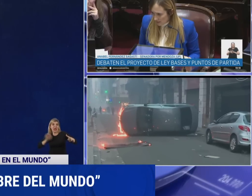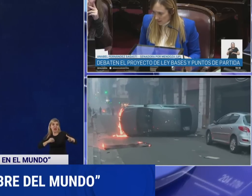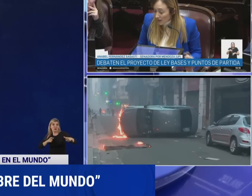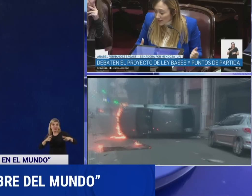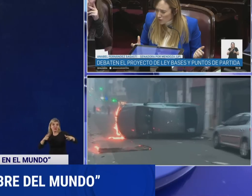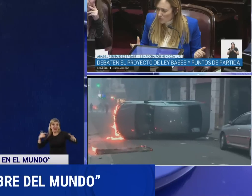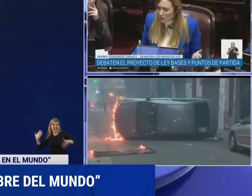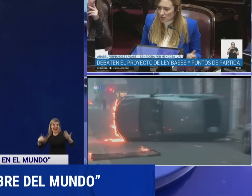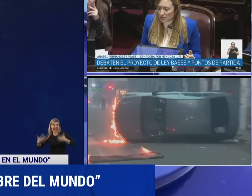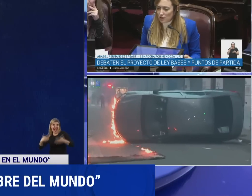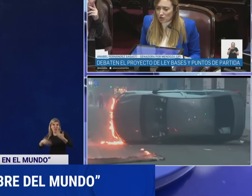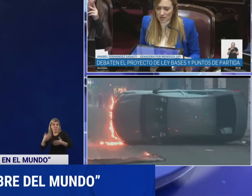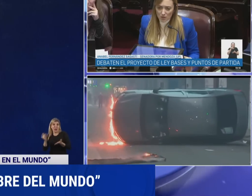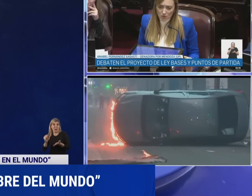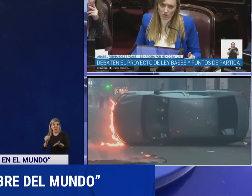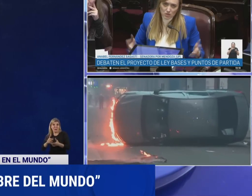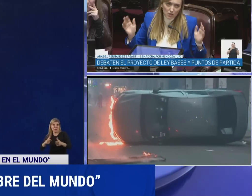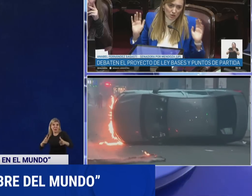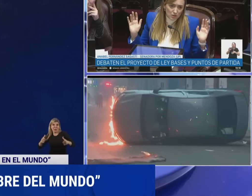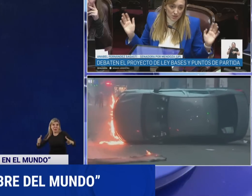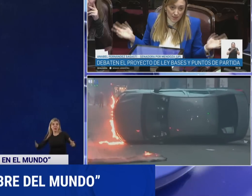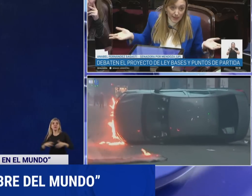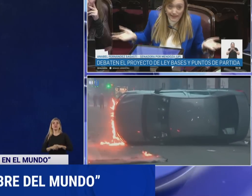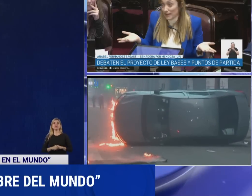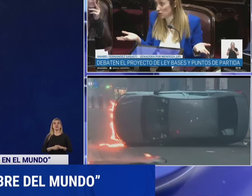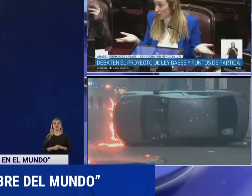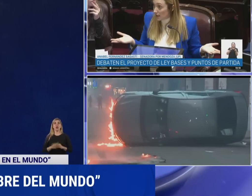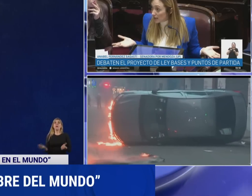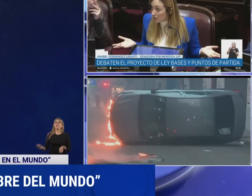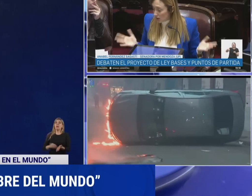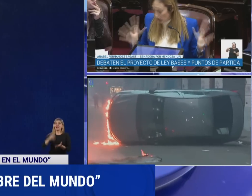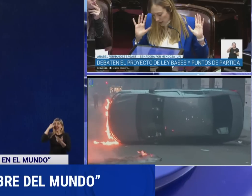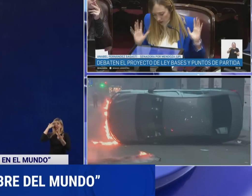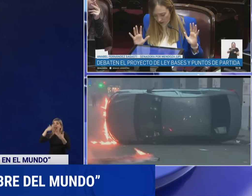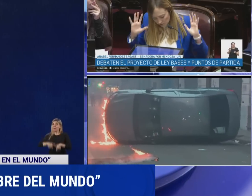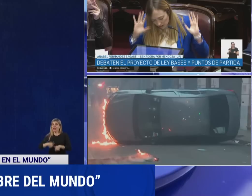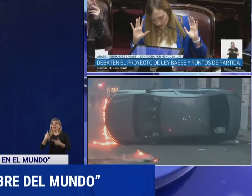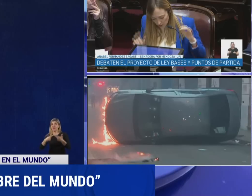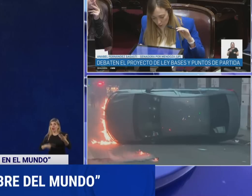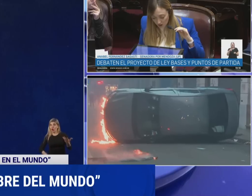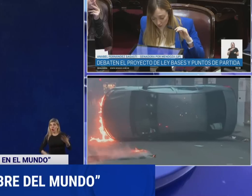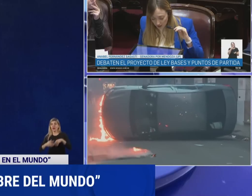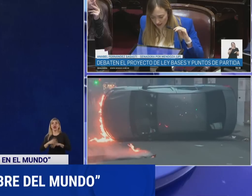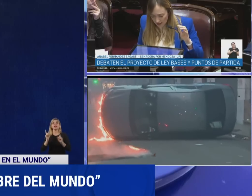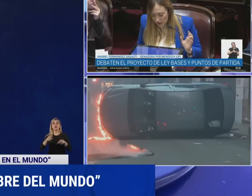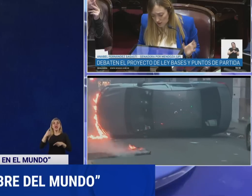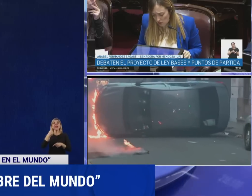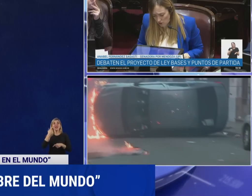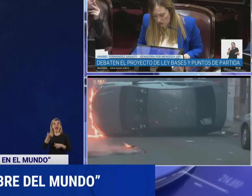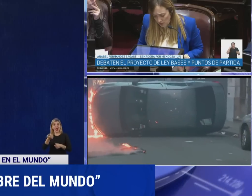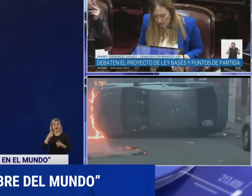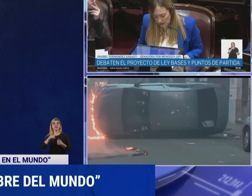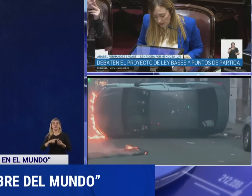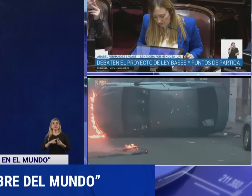acelera más. Si a esto le sumamos las herramientas tecnológicas con las que contamos hoy, como por ejemplo la inteligencia